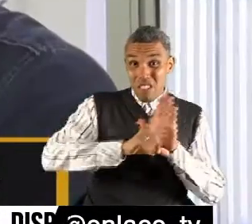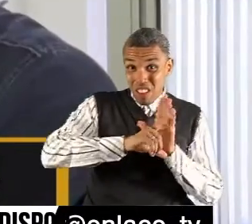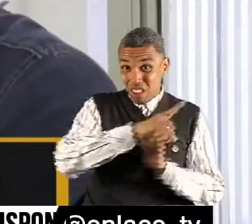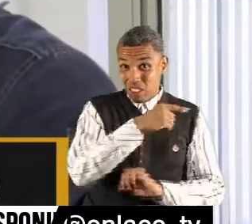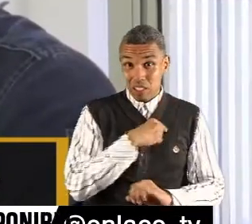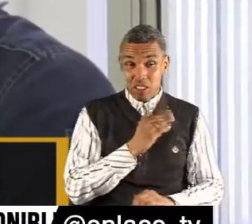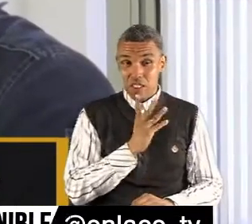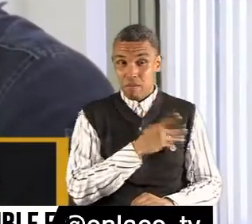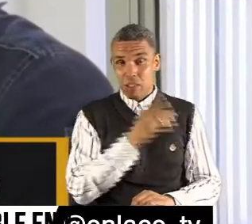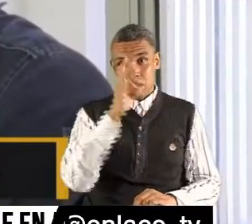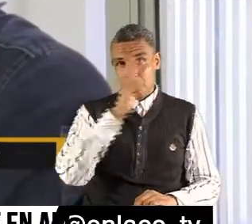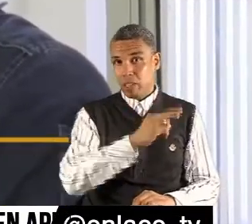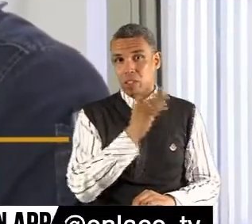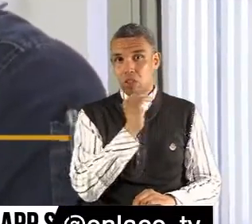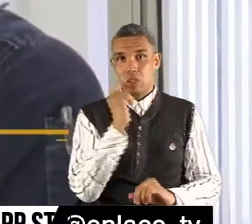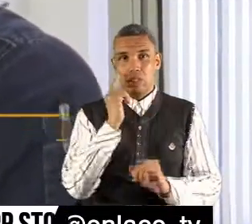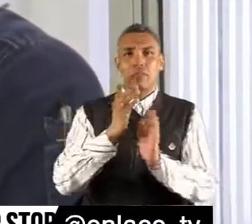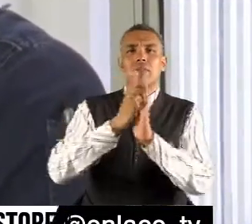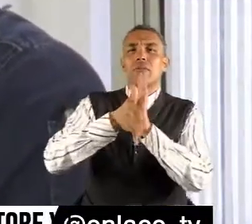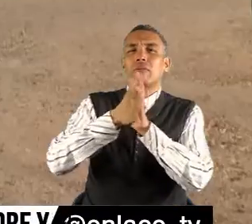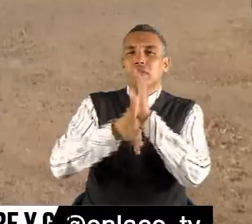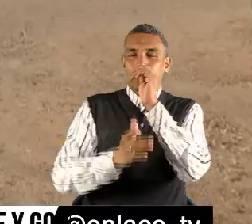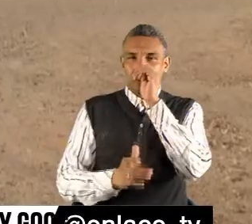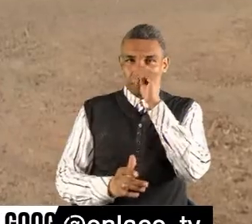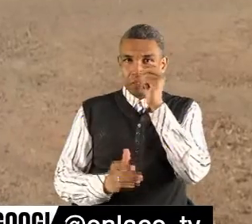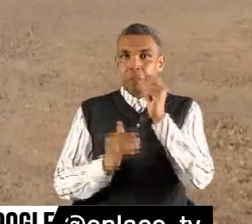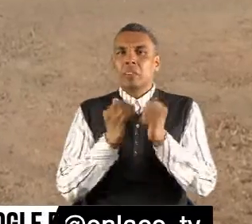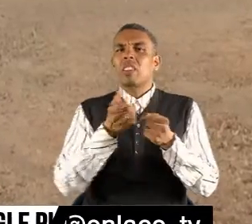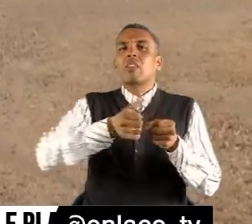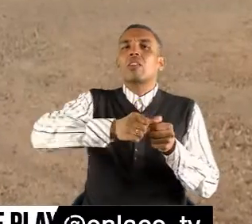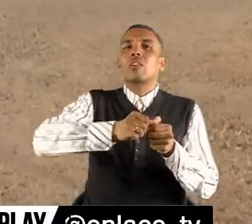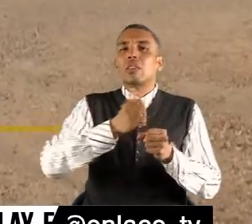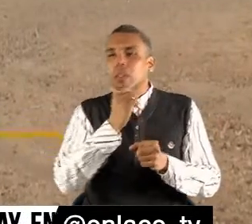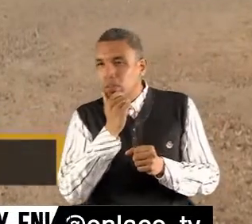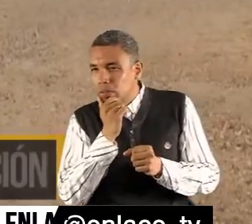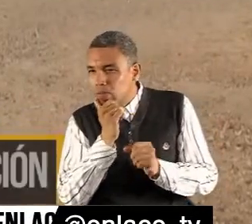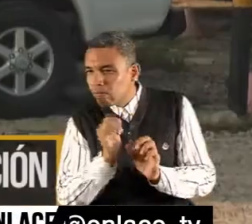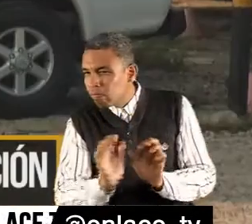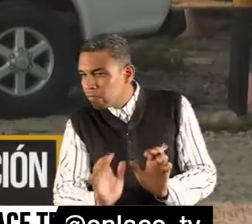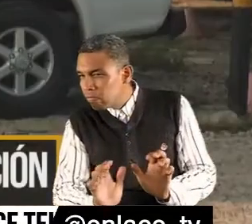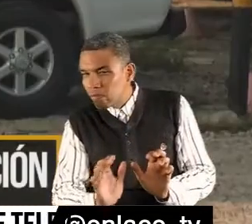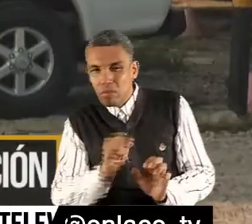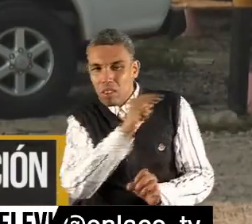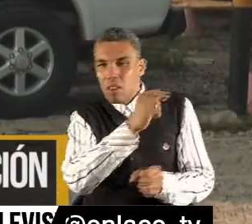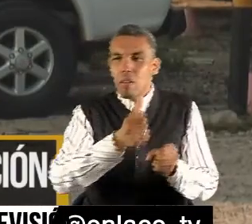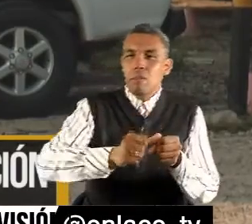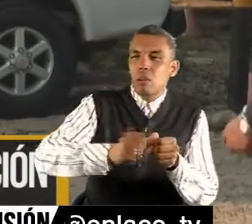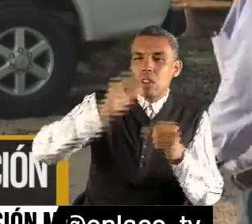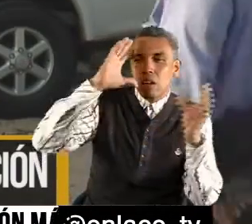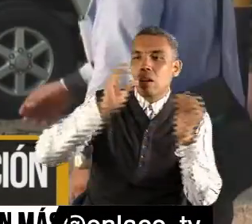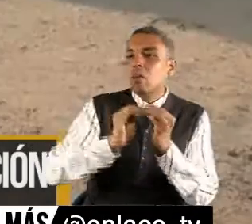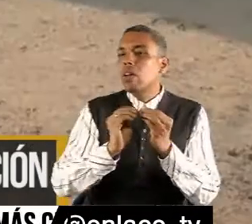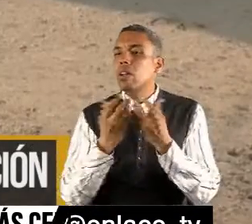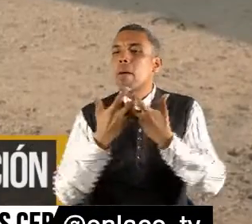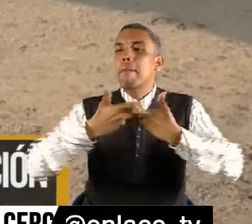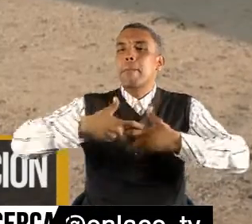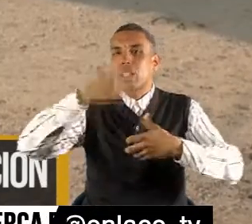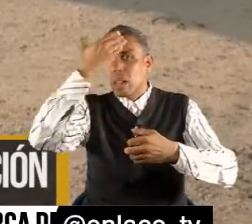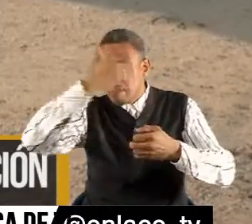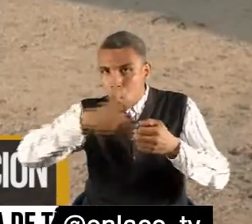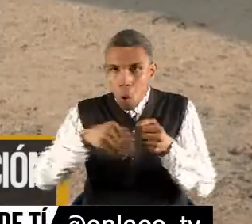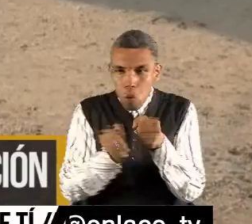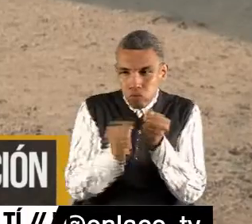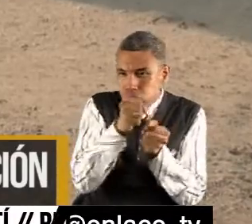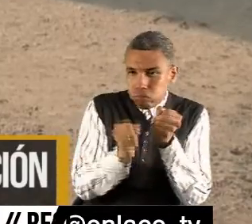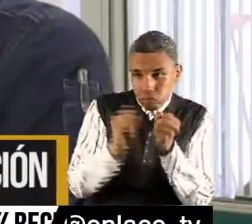de licitación cerrado para escoger a la próxima empresa que prestará los servicios de transporte terrestre en la compañía. Según propietarios y directivos de empresas